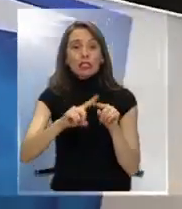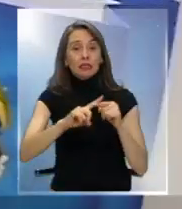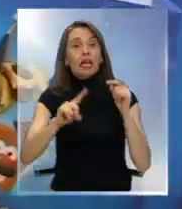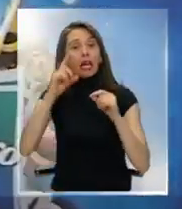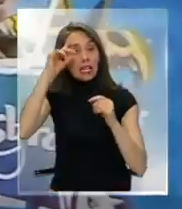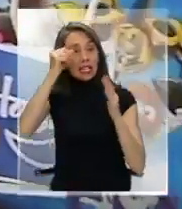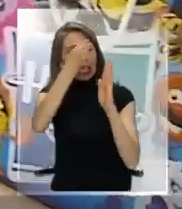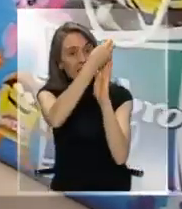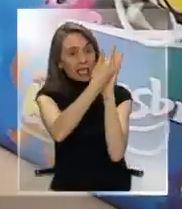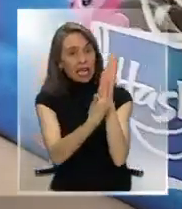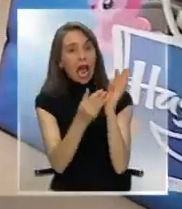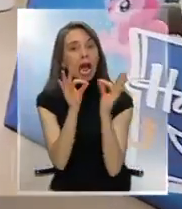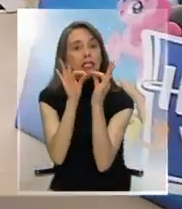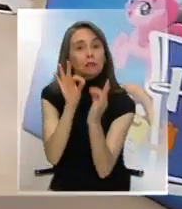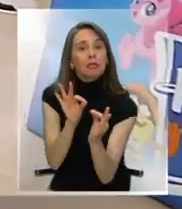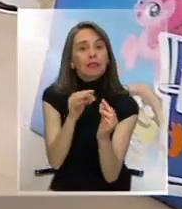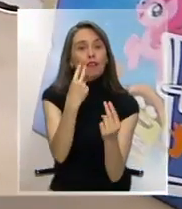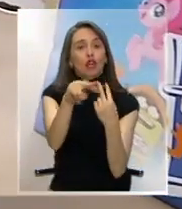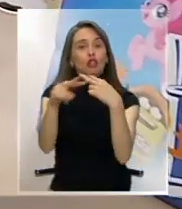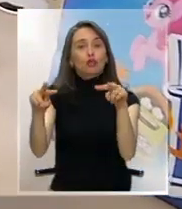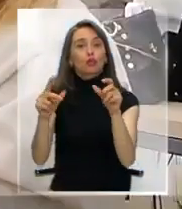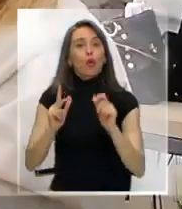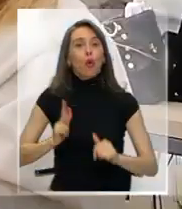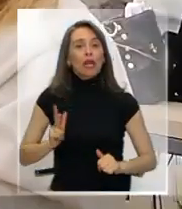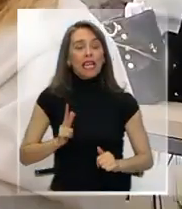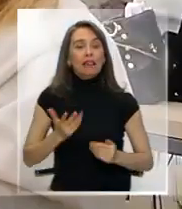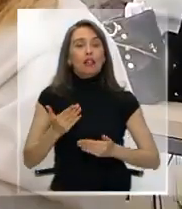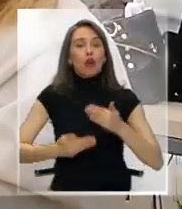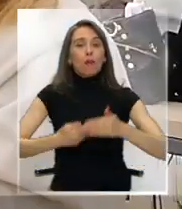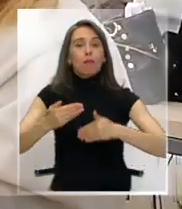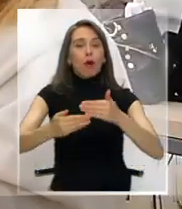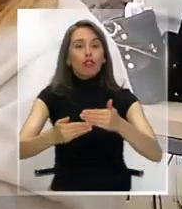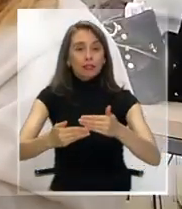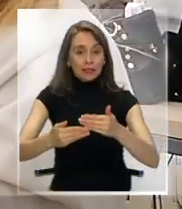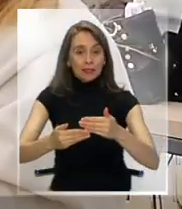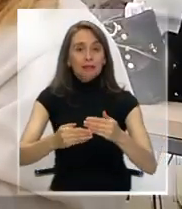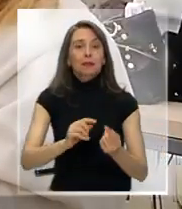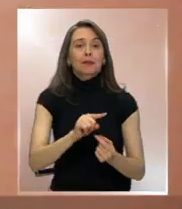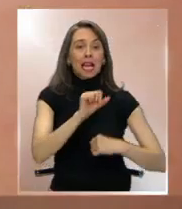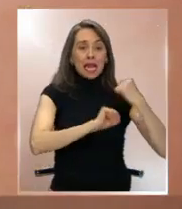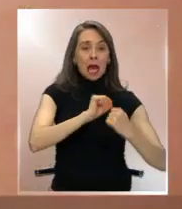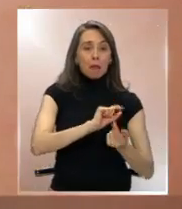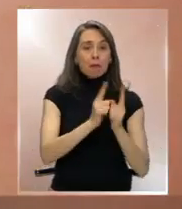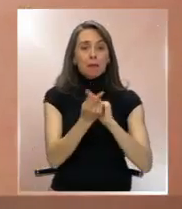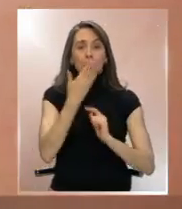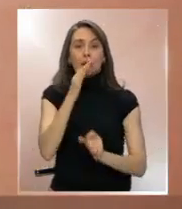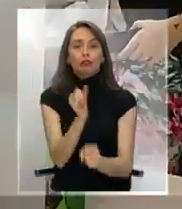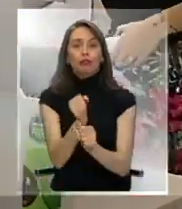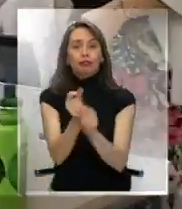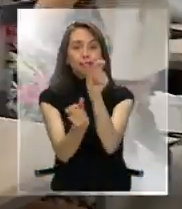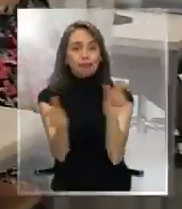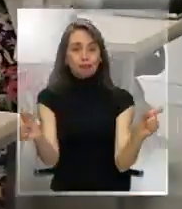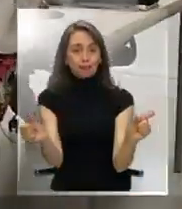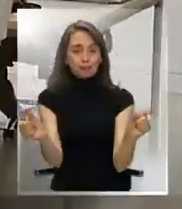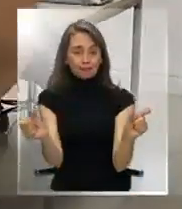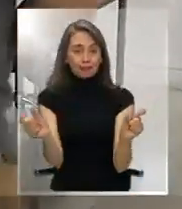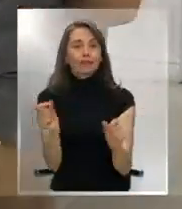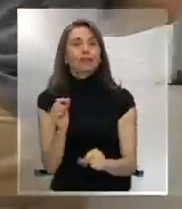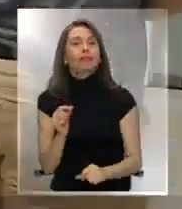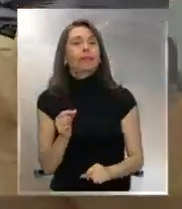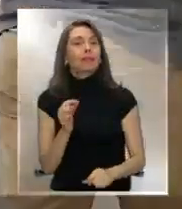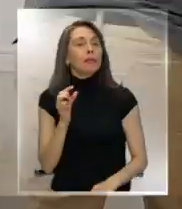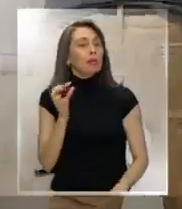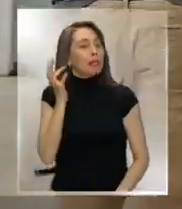contenido específico sobre sus clientes y sus procesos con el fin de ser cada vez más eficientes. Anabel,